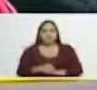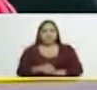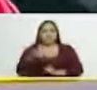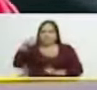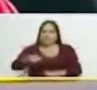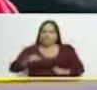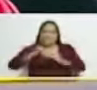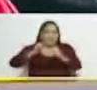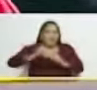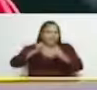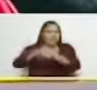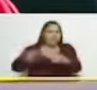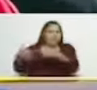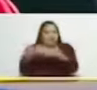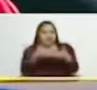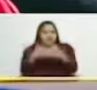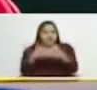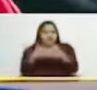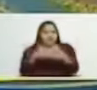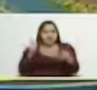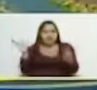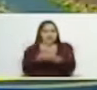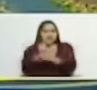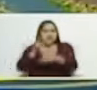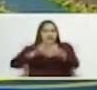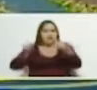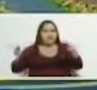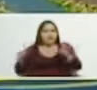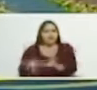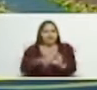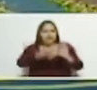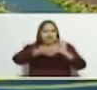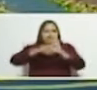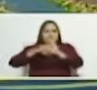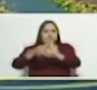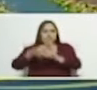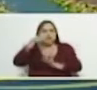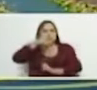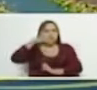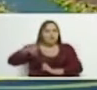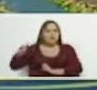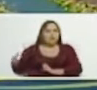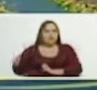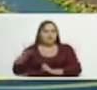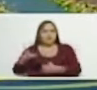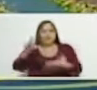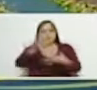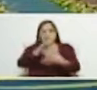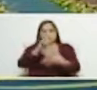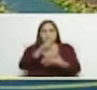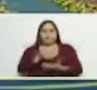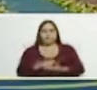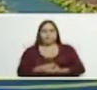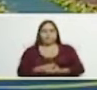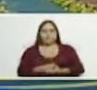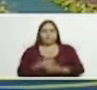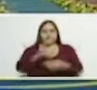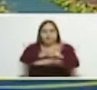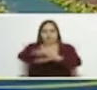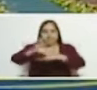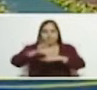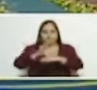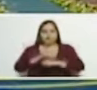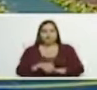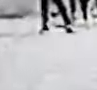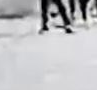la batalla por la paz y por la unidad de los pueblos latinoamericanos y caribeños y por